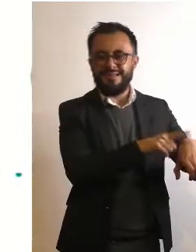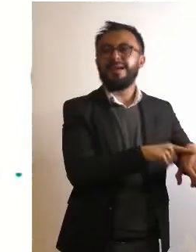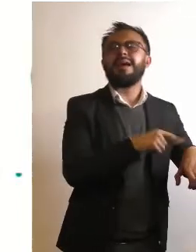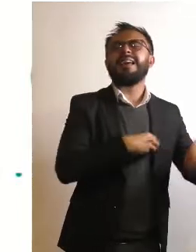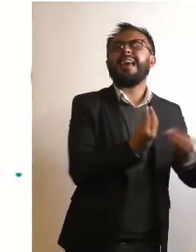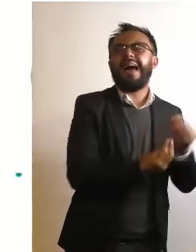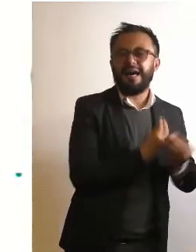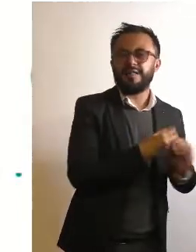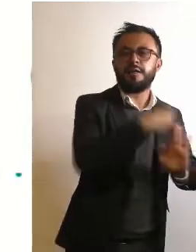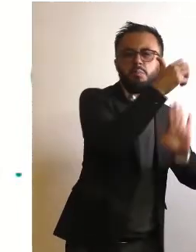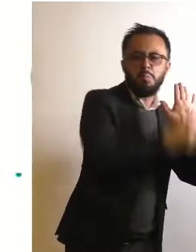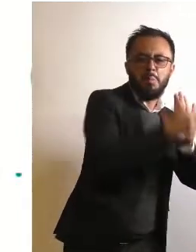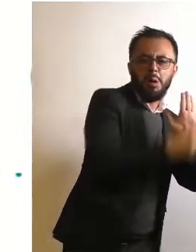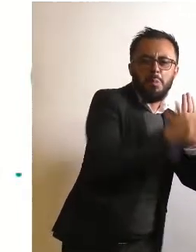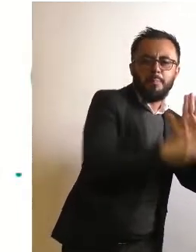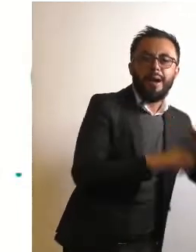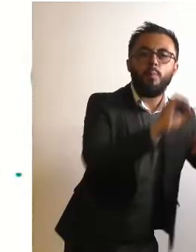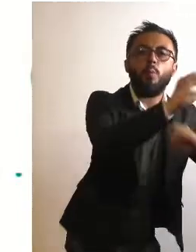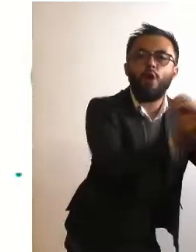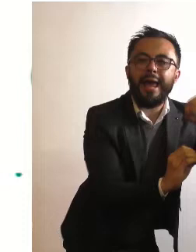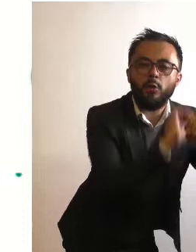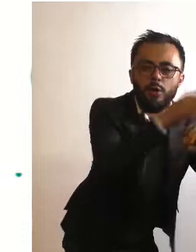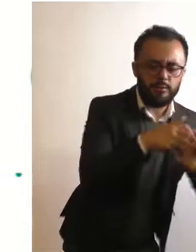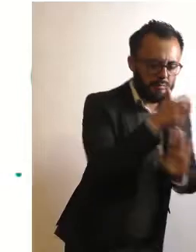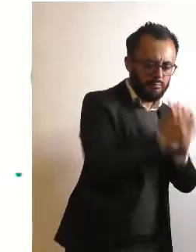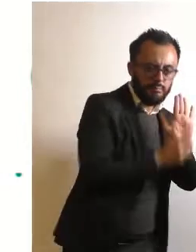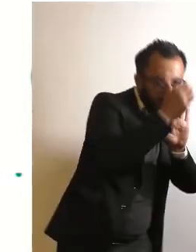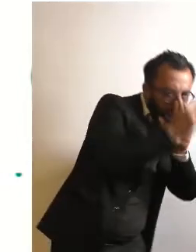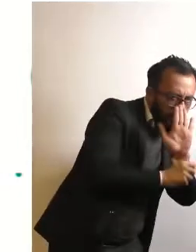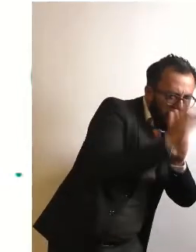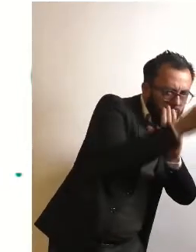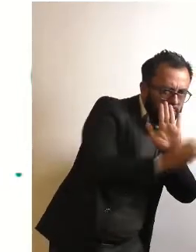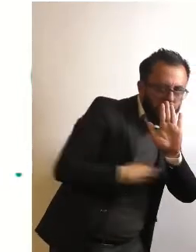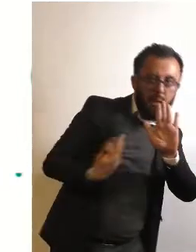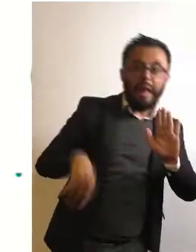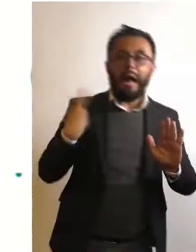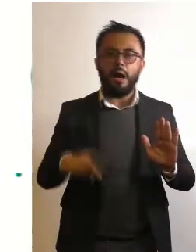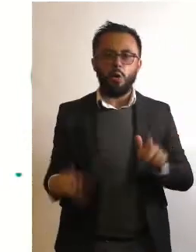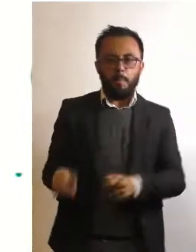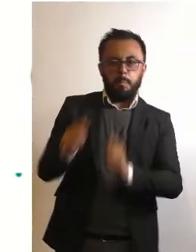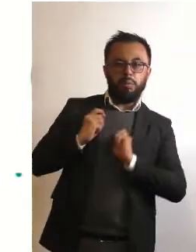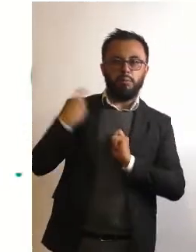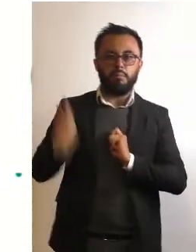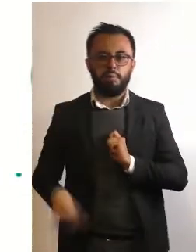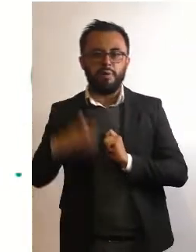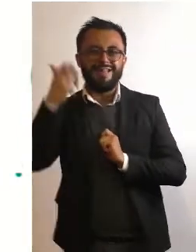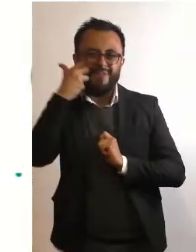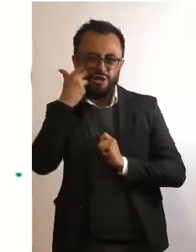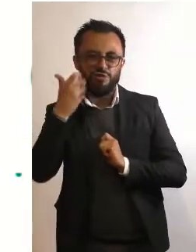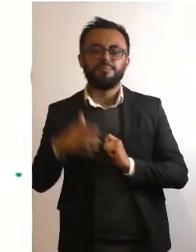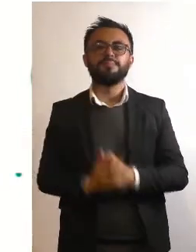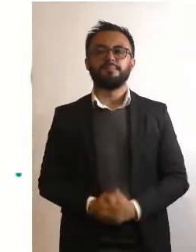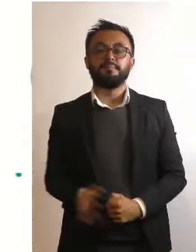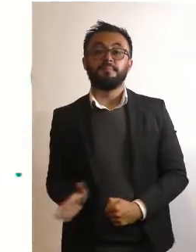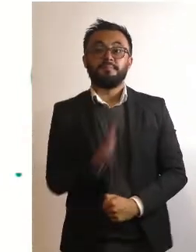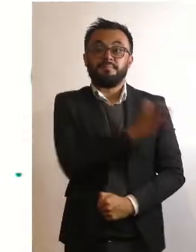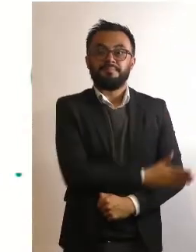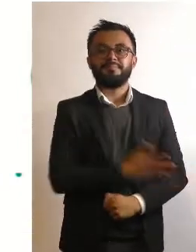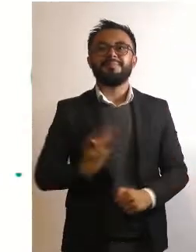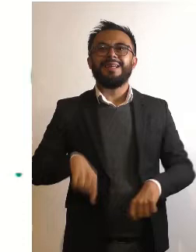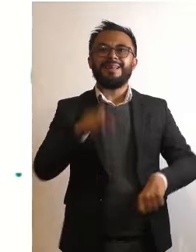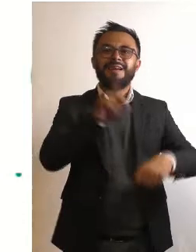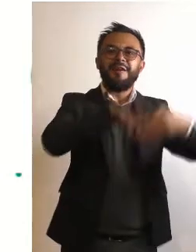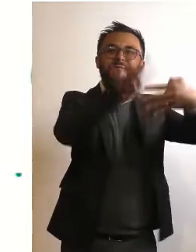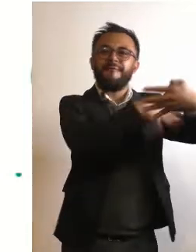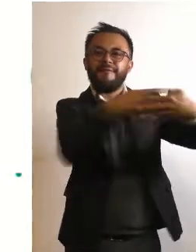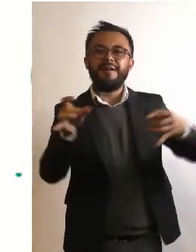diferentes infecciones. Adaptamos los calendarios académicos, hicimos esas modificaciones en